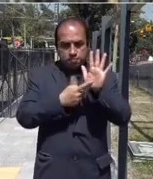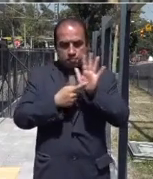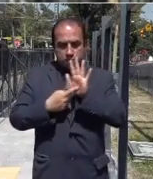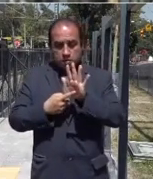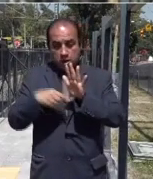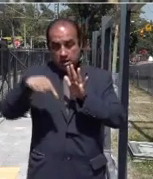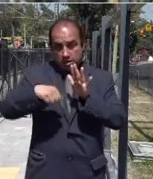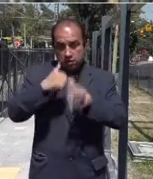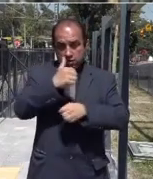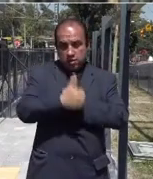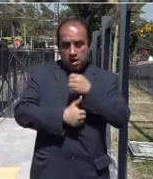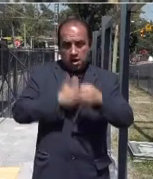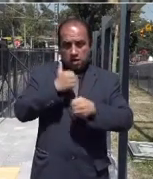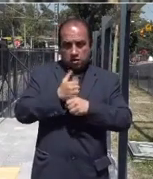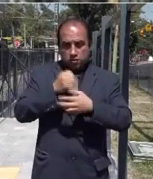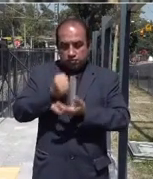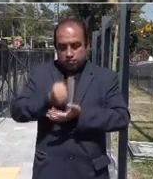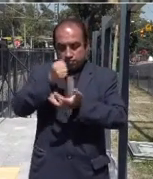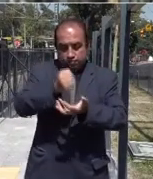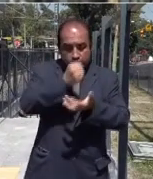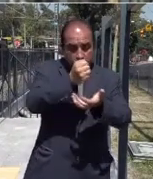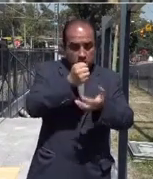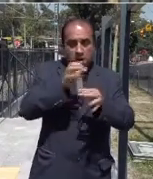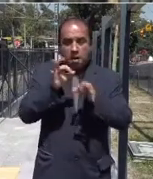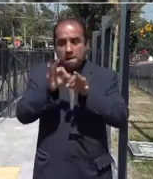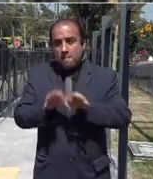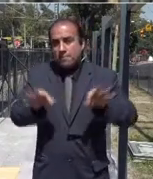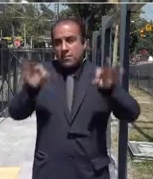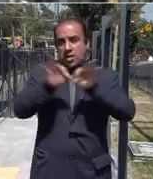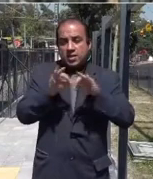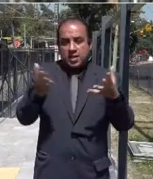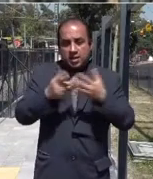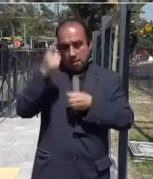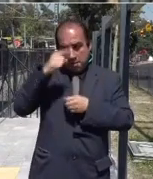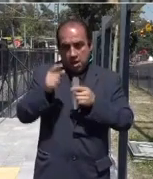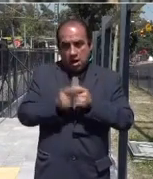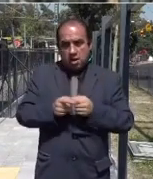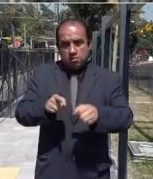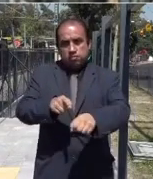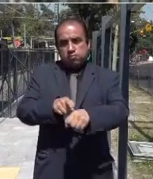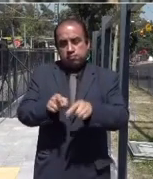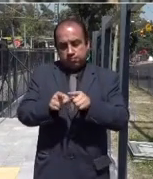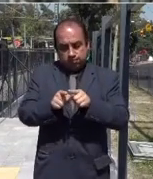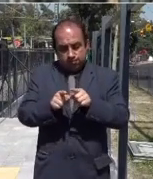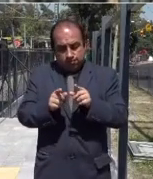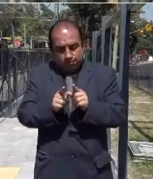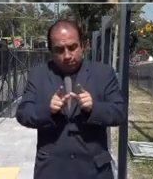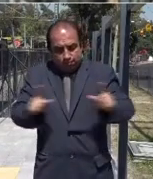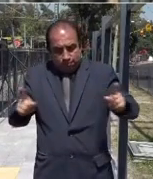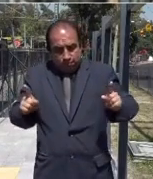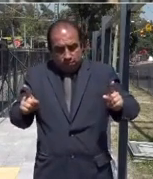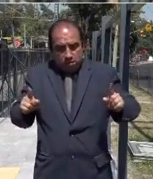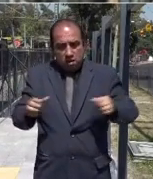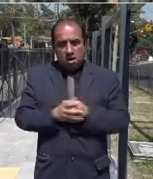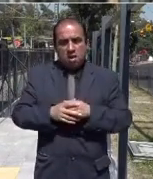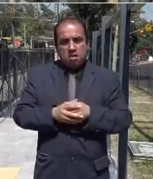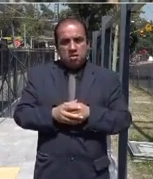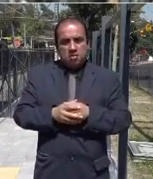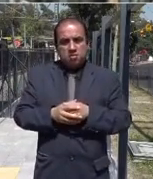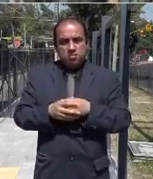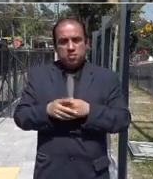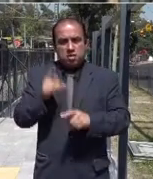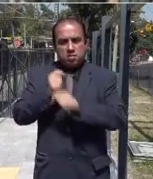años con las inversiones importantes que se están haciendo por extender la red de transporte público, pero de forma muy importante por